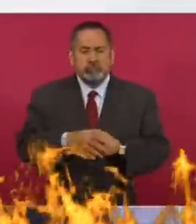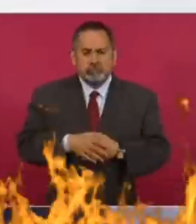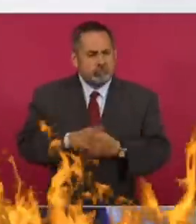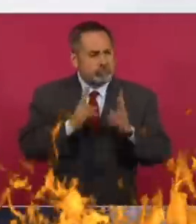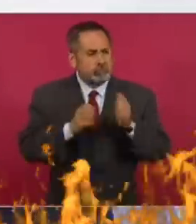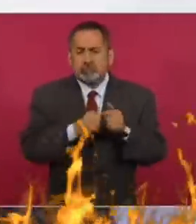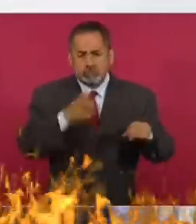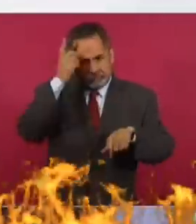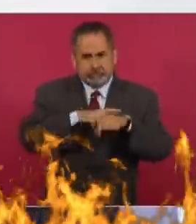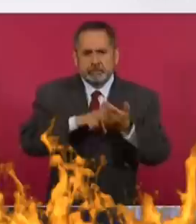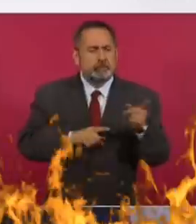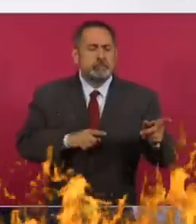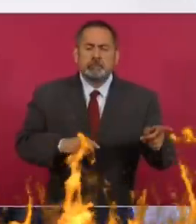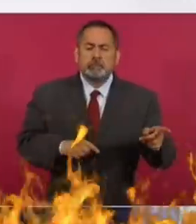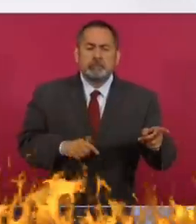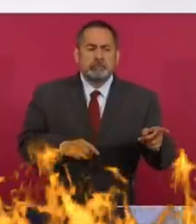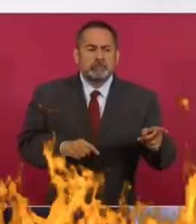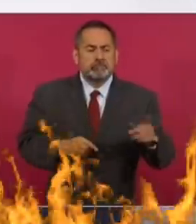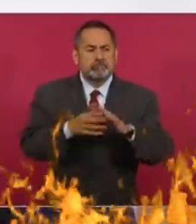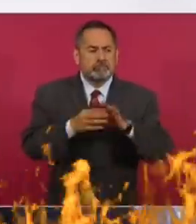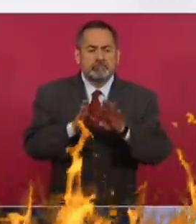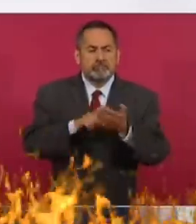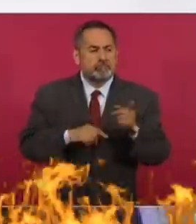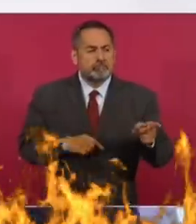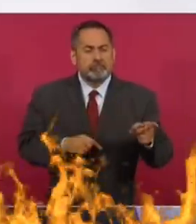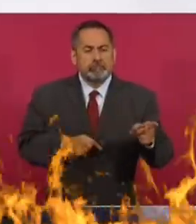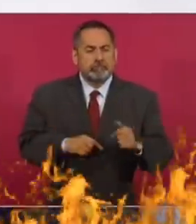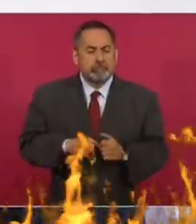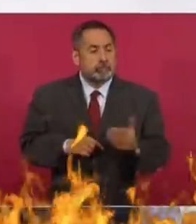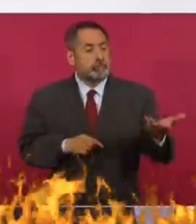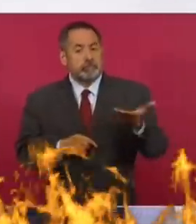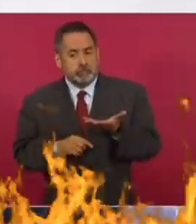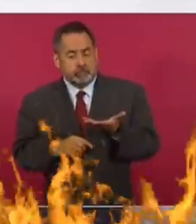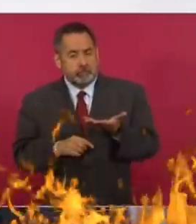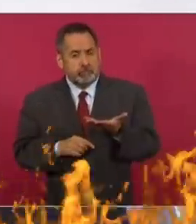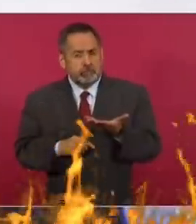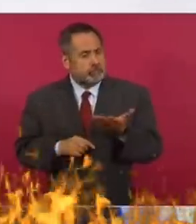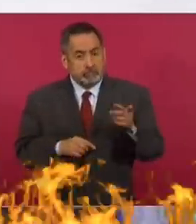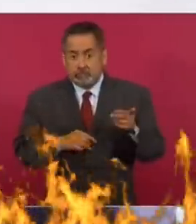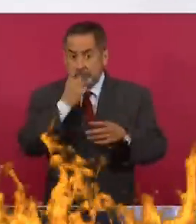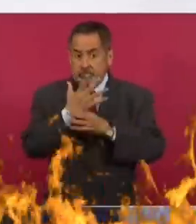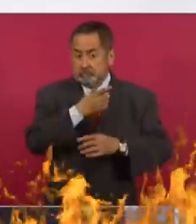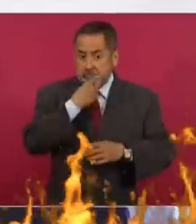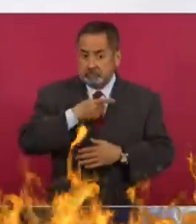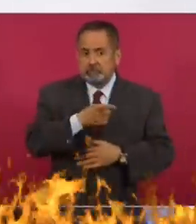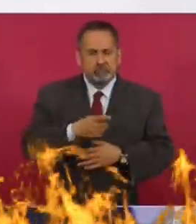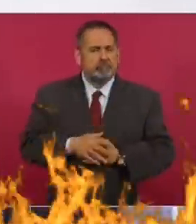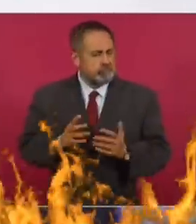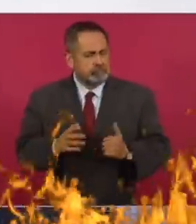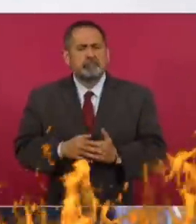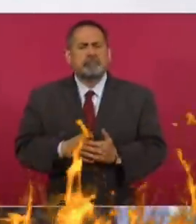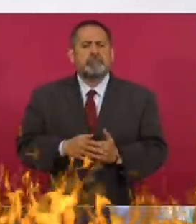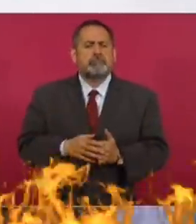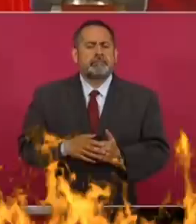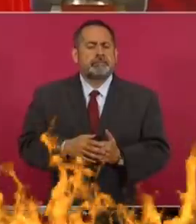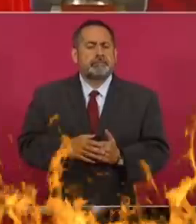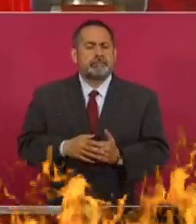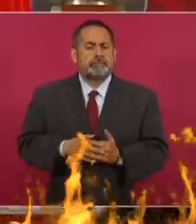la tuve con él. Y entonces, su ofrecimiento es, vamos a actuar